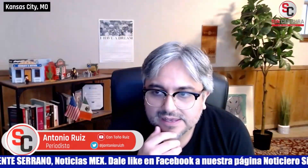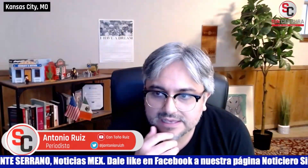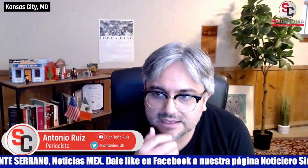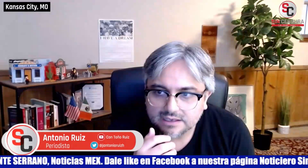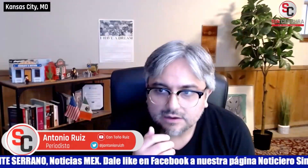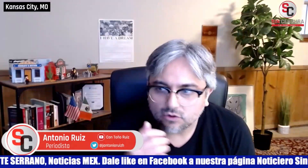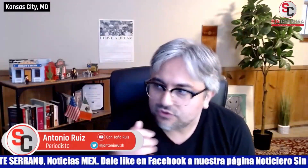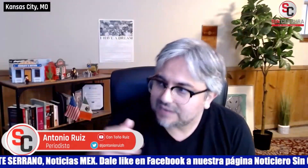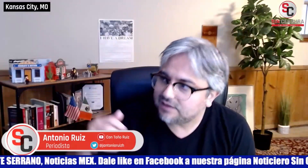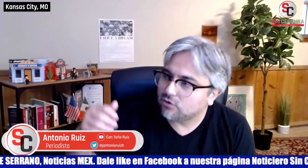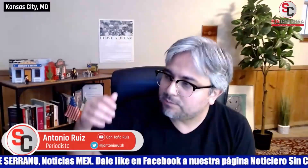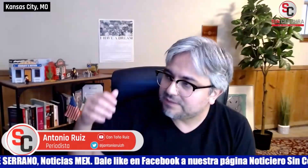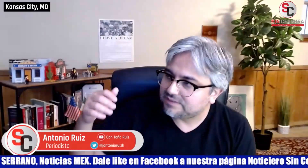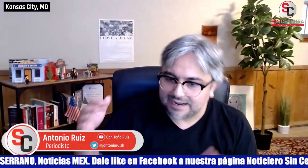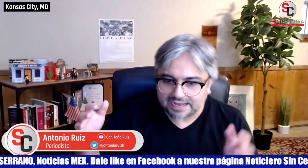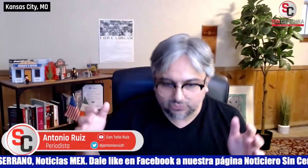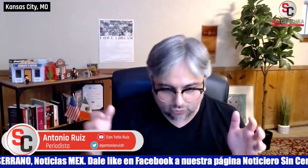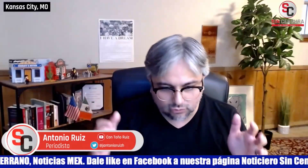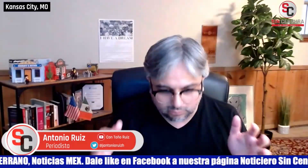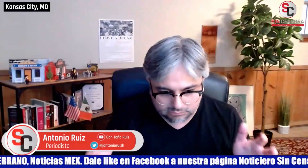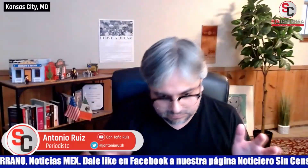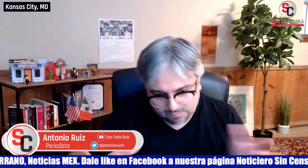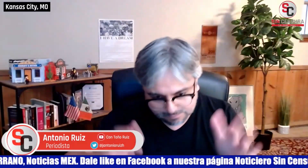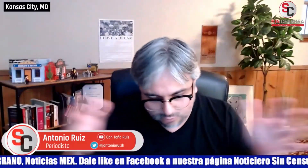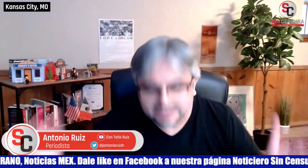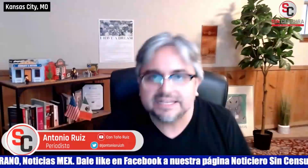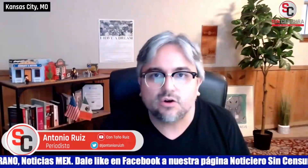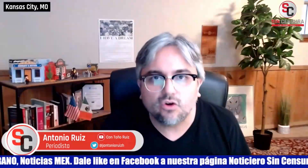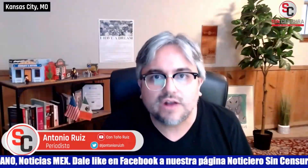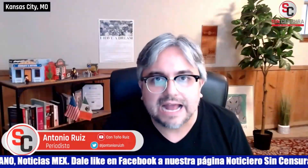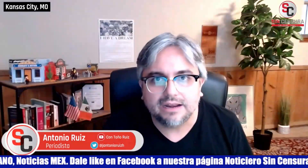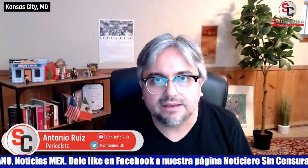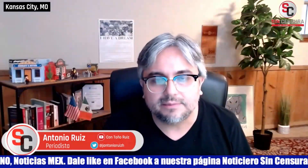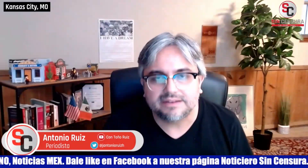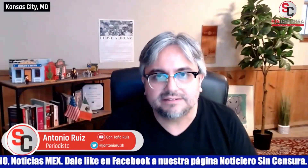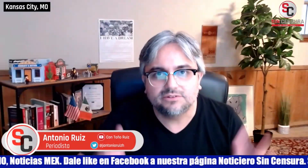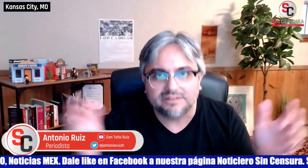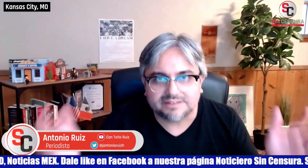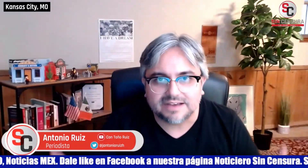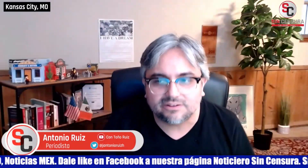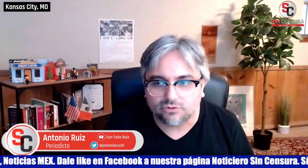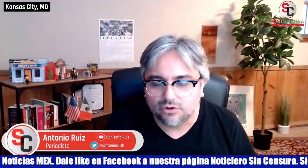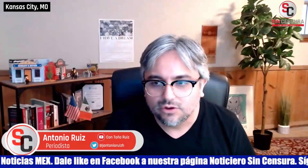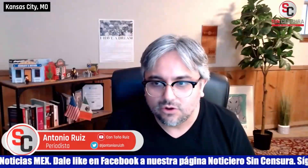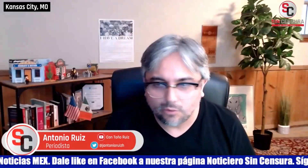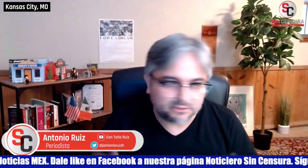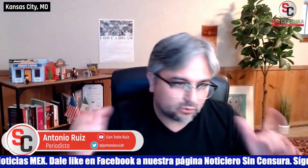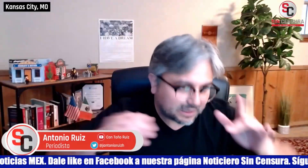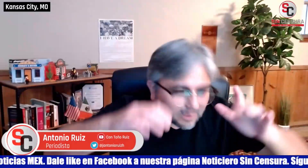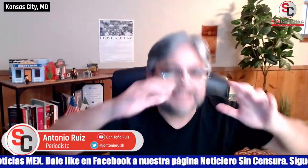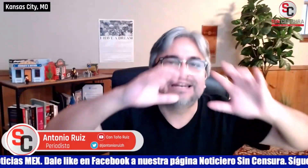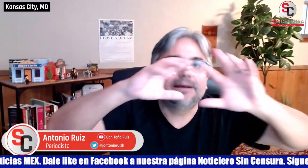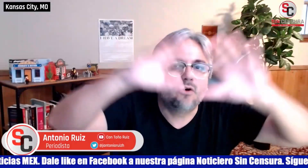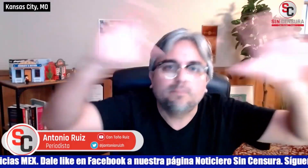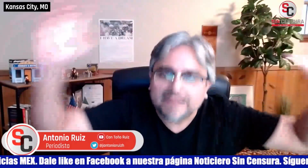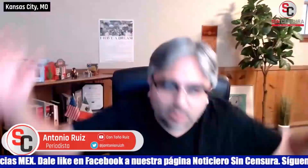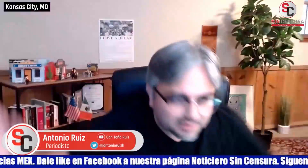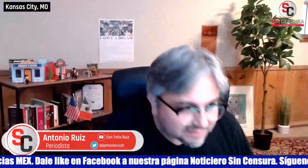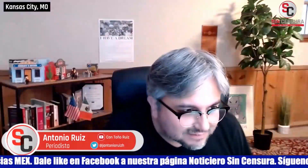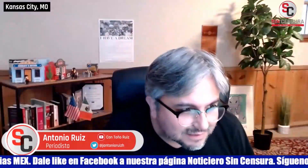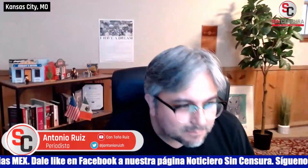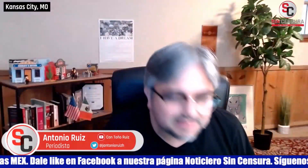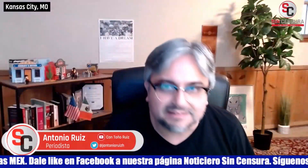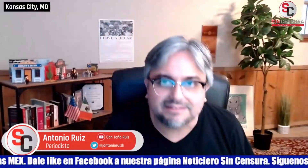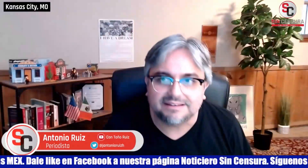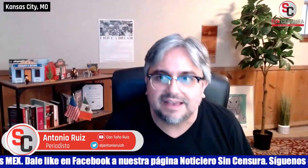afuera y con tal de golpetear a su político local, que viene siendo en este caso López Obrador, a quien han golpeado